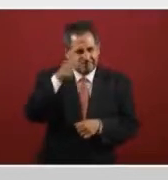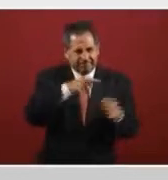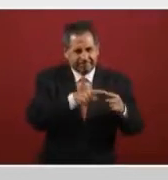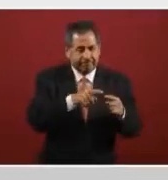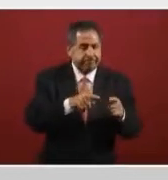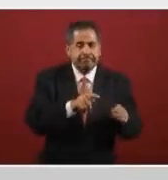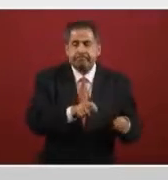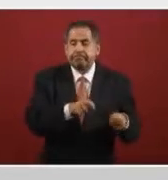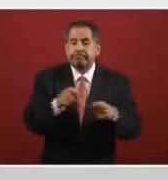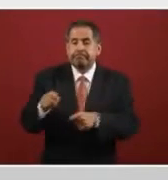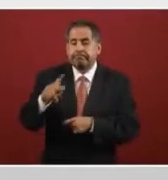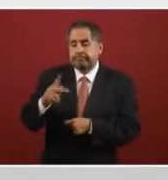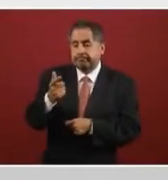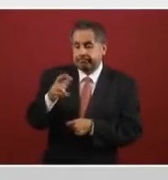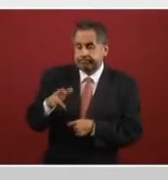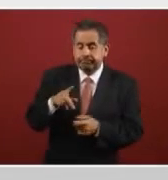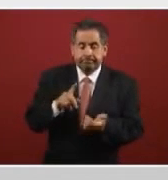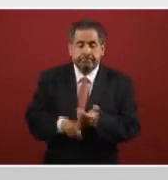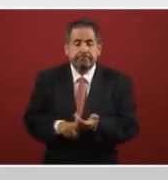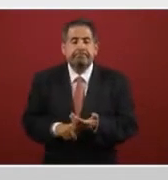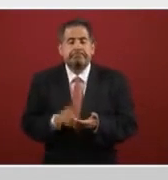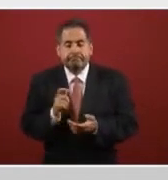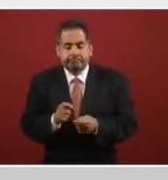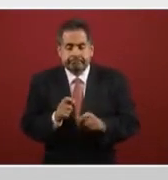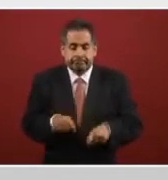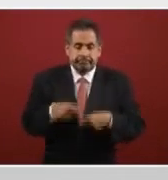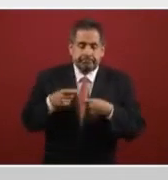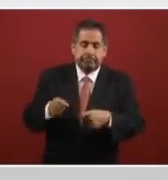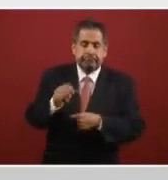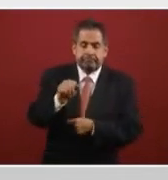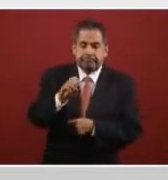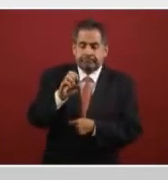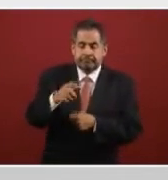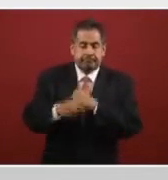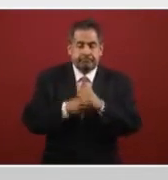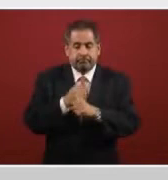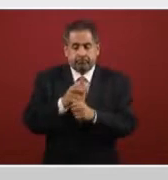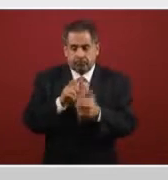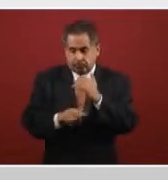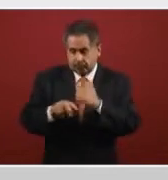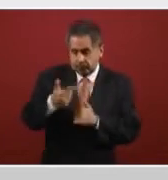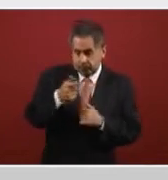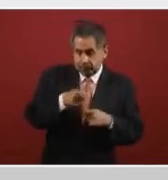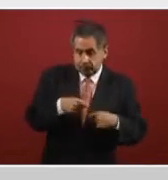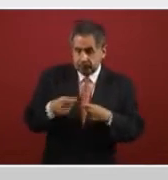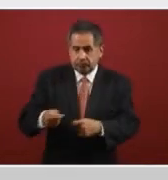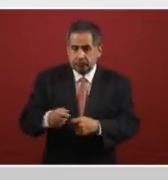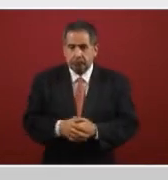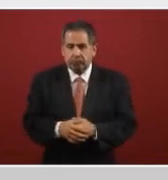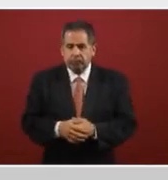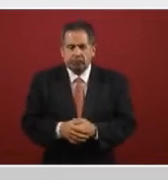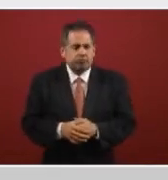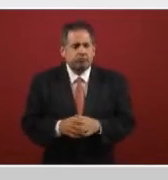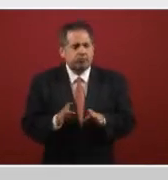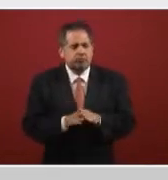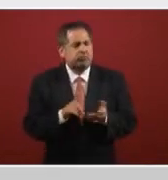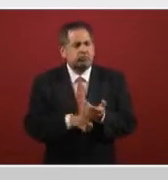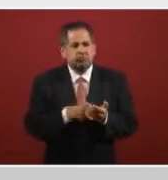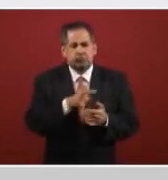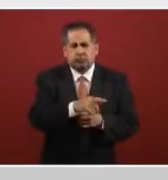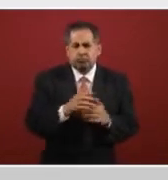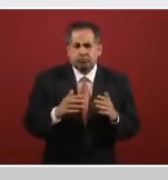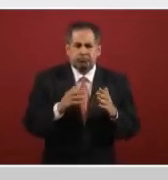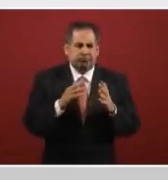Procuraduría General de la República